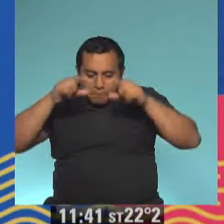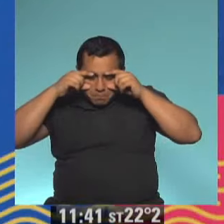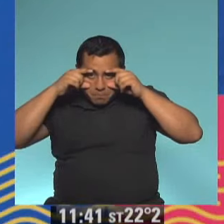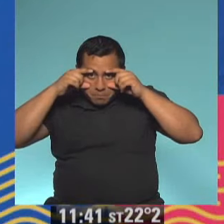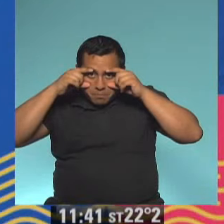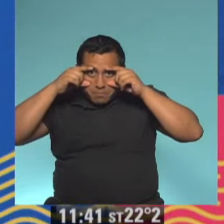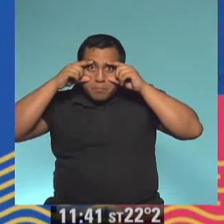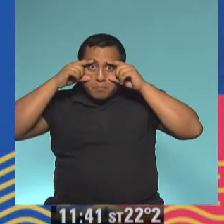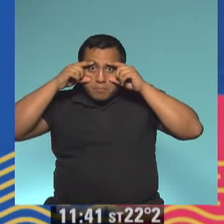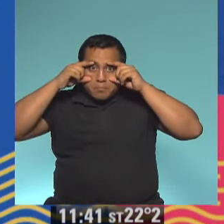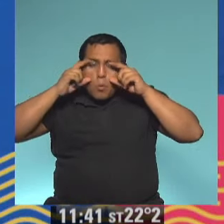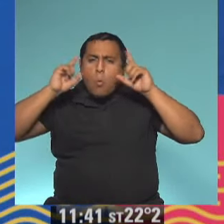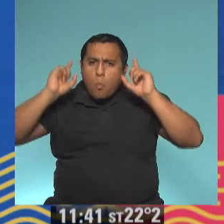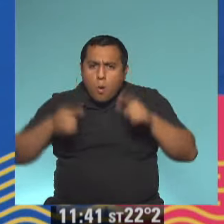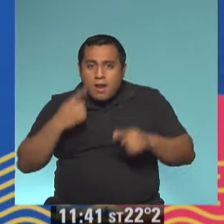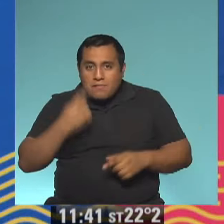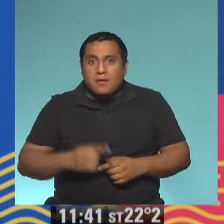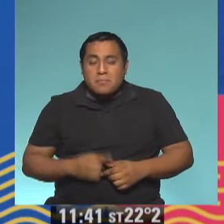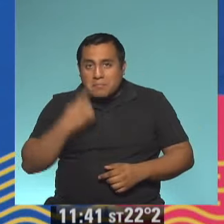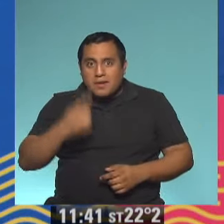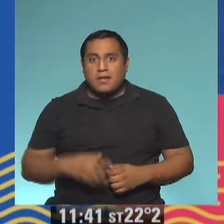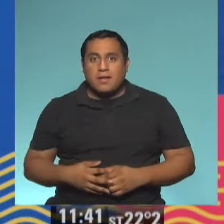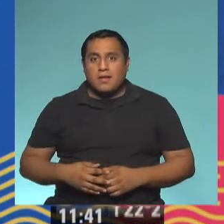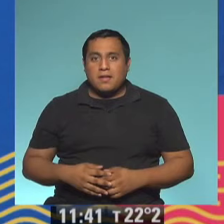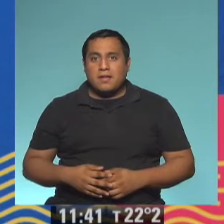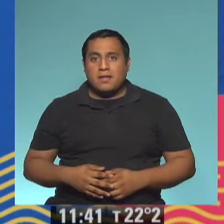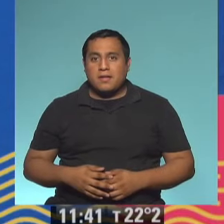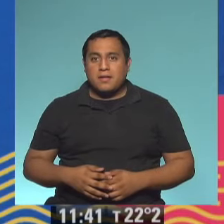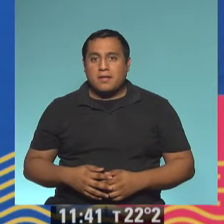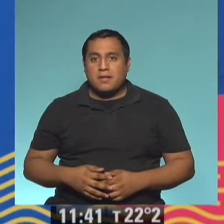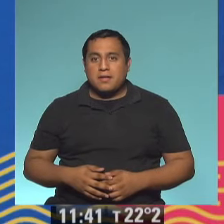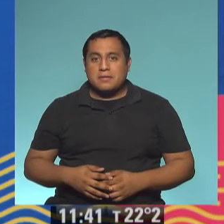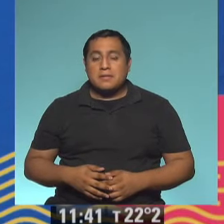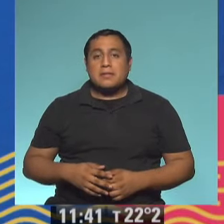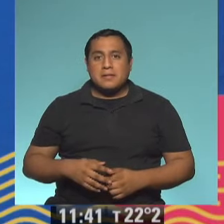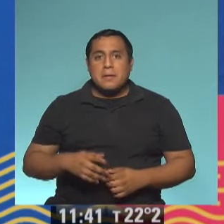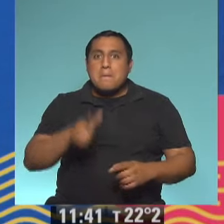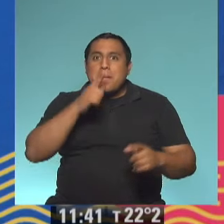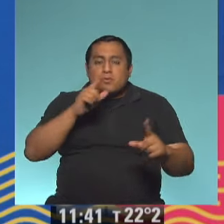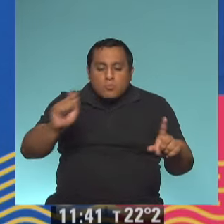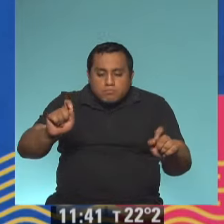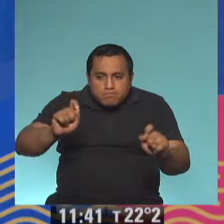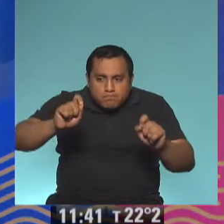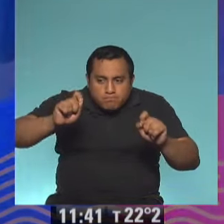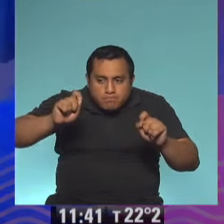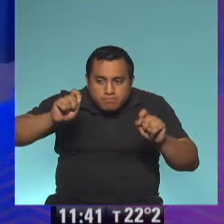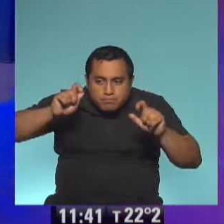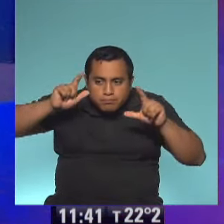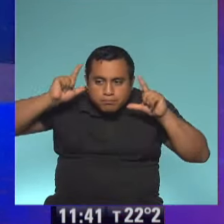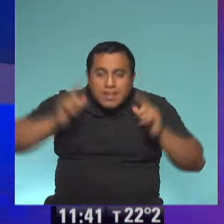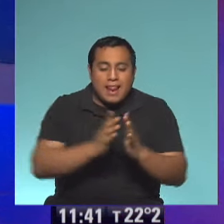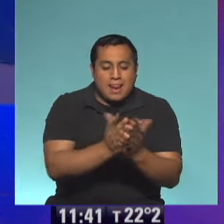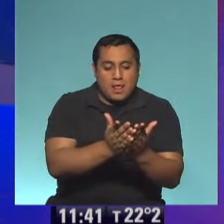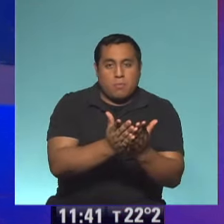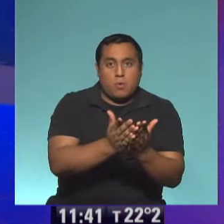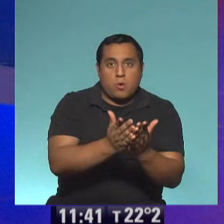pasa? Es que igual también ya podemos observar, ¿no? Cómo se va metiendo cada vez un libro adentro de otro,